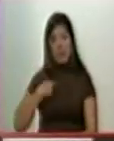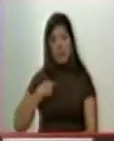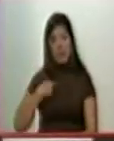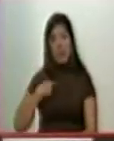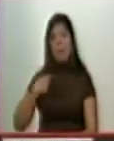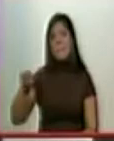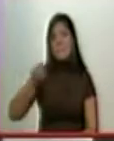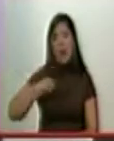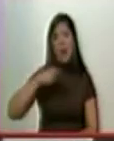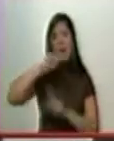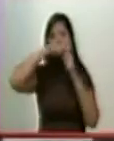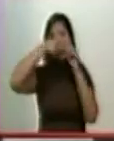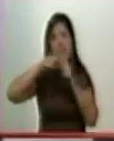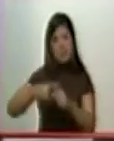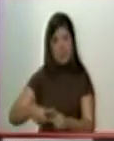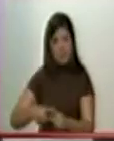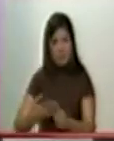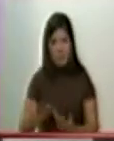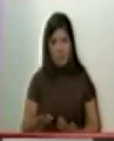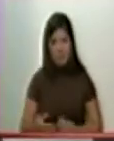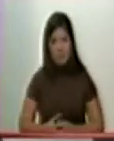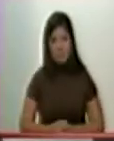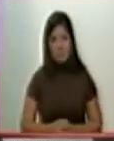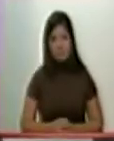pago de sus prestaciones,